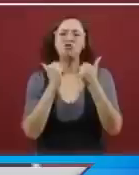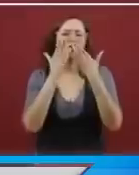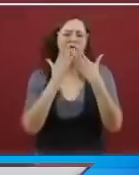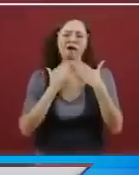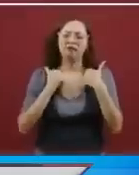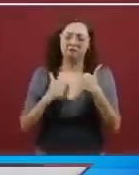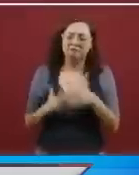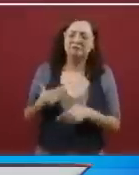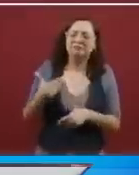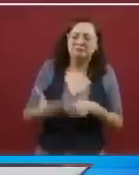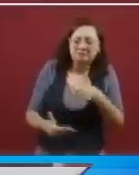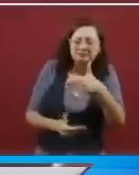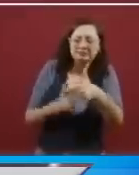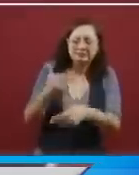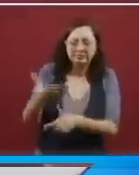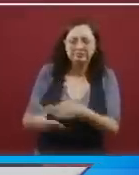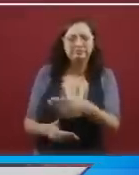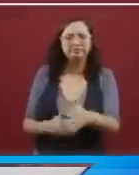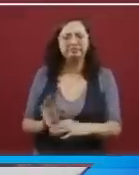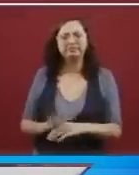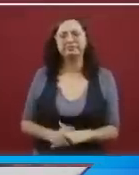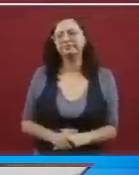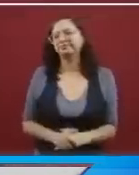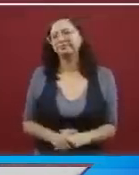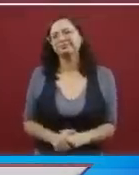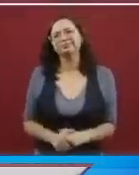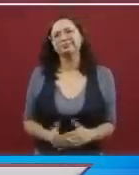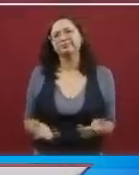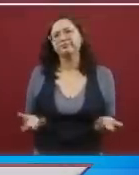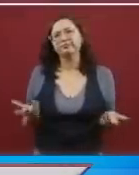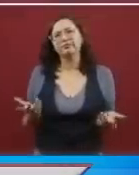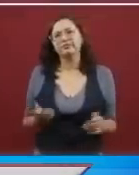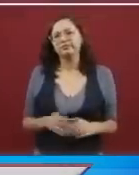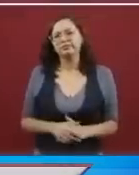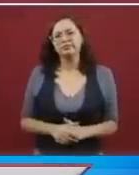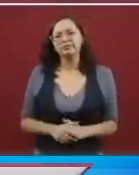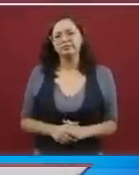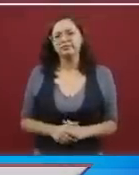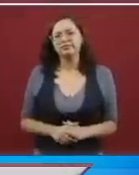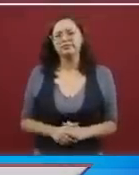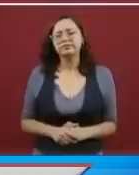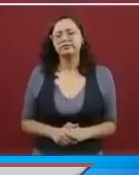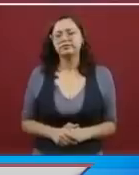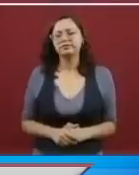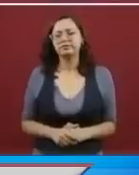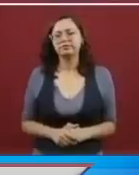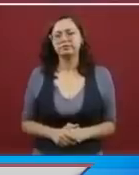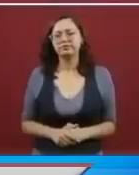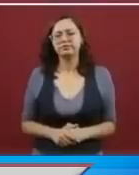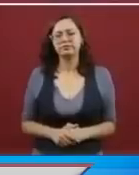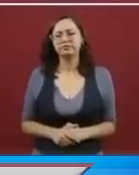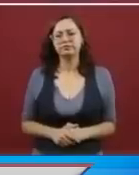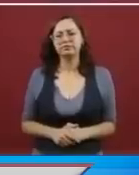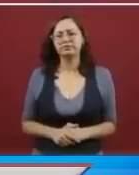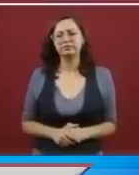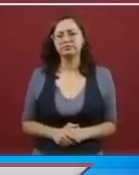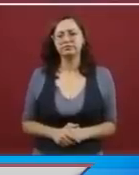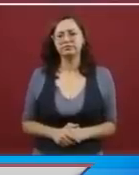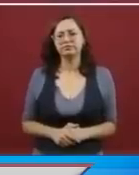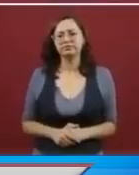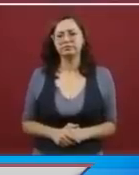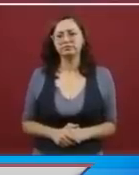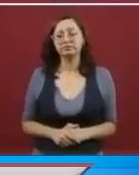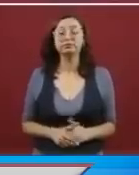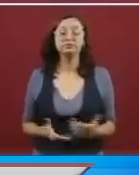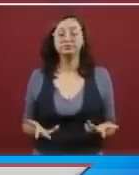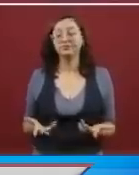Obrador garantiza el funcionamiento del ISSSTE, con disciplina financiera y el manejo eficiente del presupuesto. Terminando con la corrupción y evitando gastos superfluos,